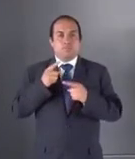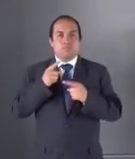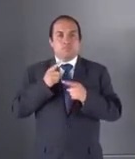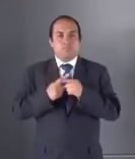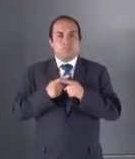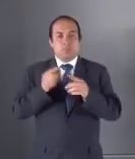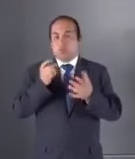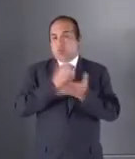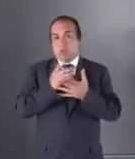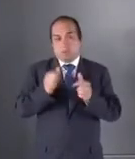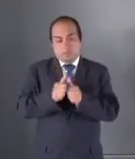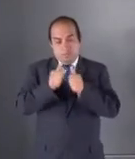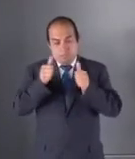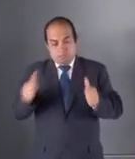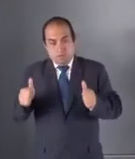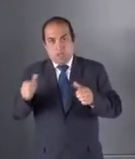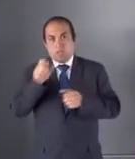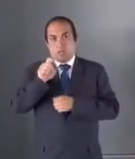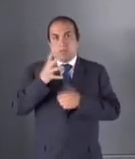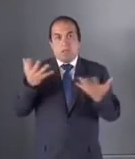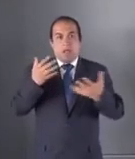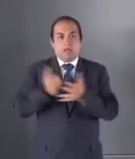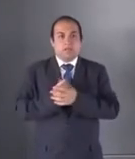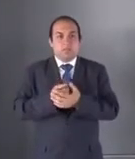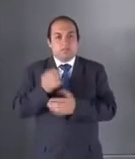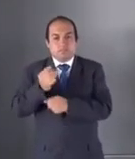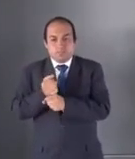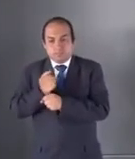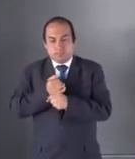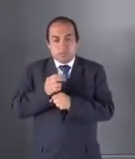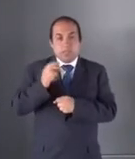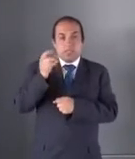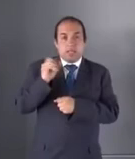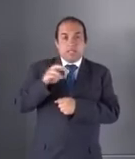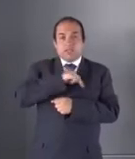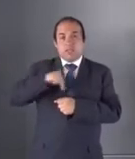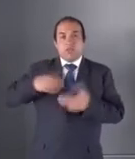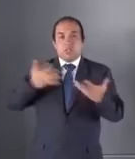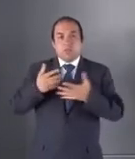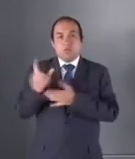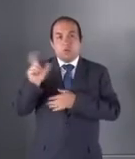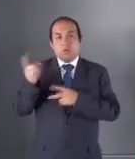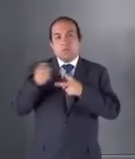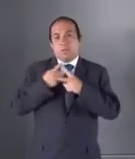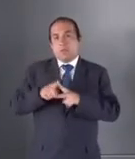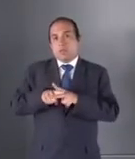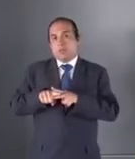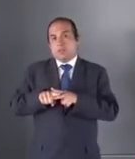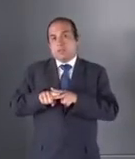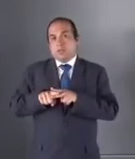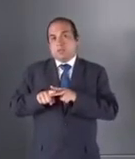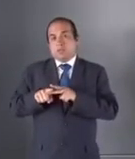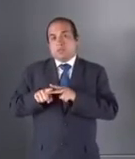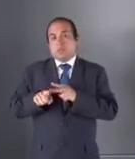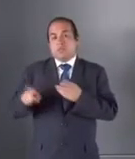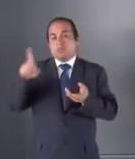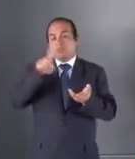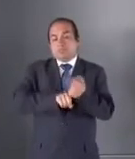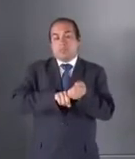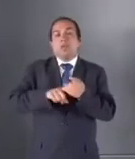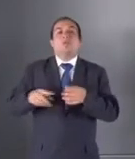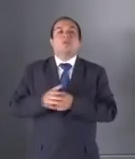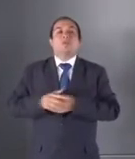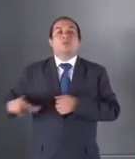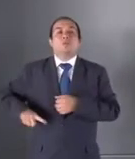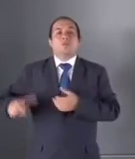separando al funcionario, sino con las investigaciones conducentes. Y así lo hemos hecho desde que entramos al gobierno de la ciudad, porque lo que sí es que